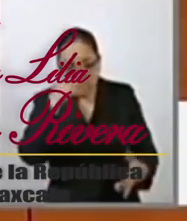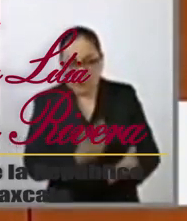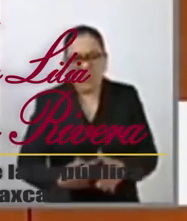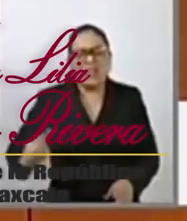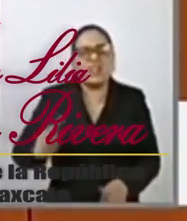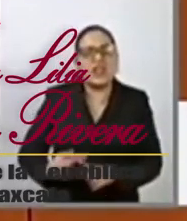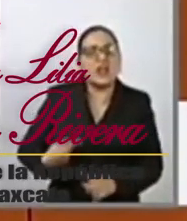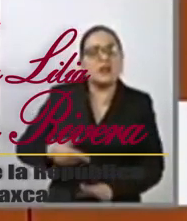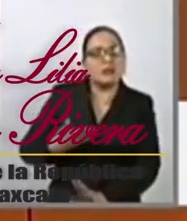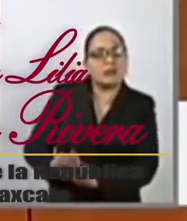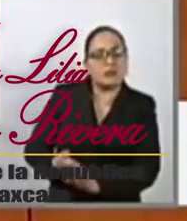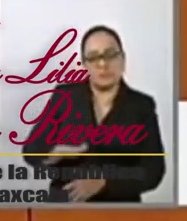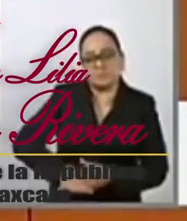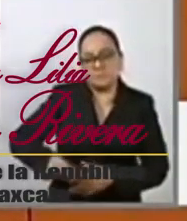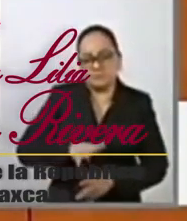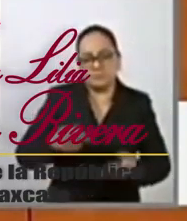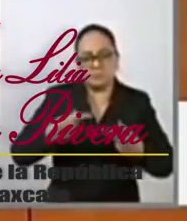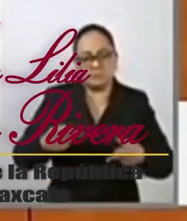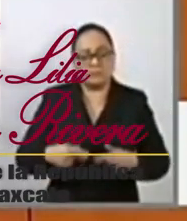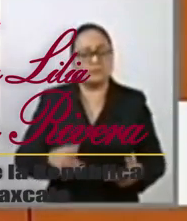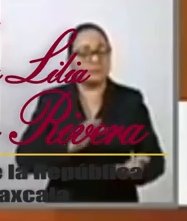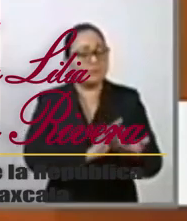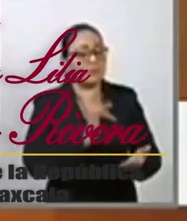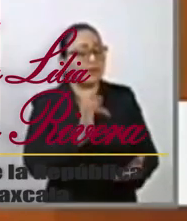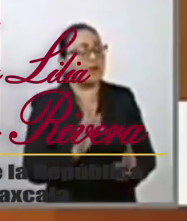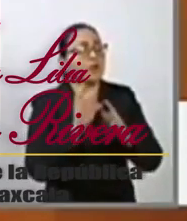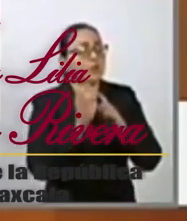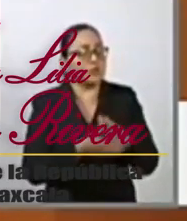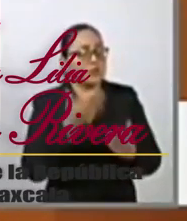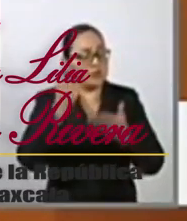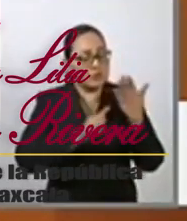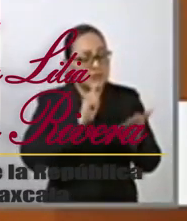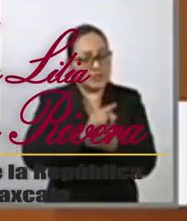de la Comisión de Estudios Legislativos Segunda su